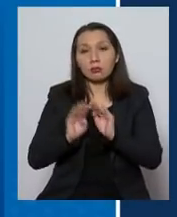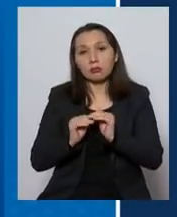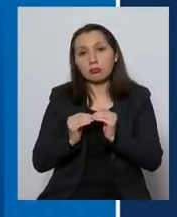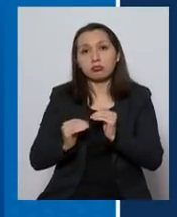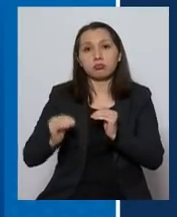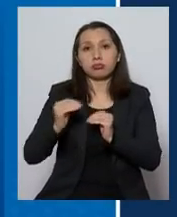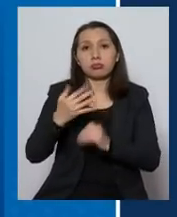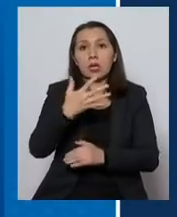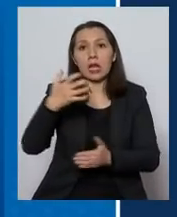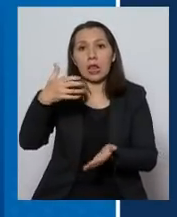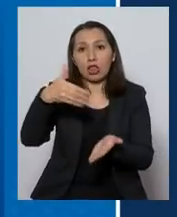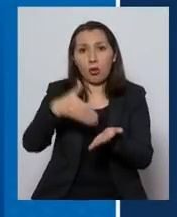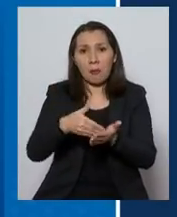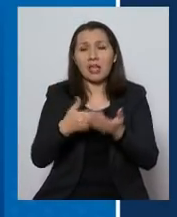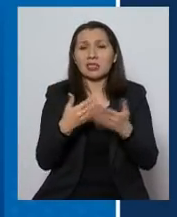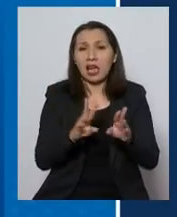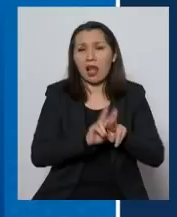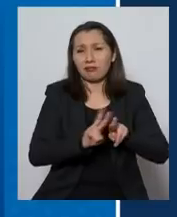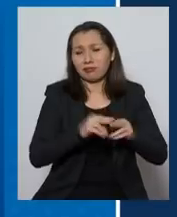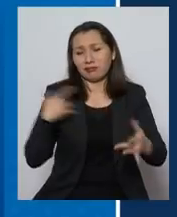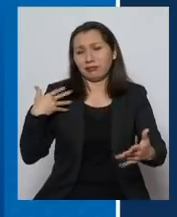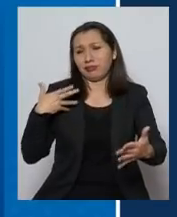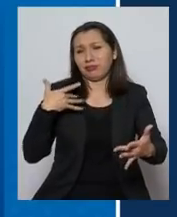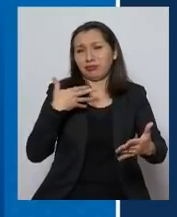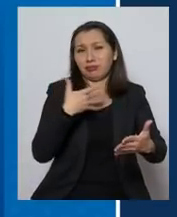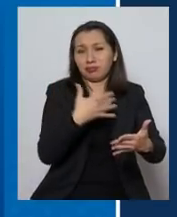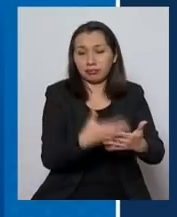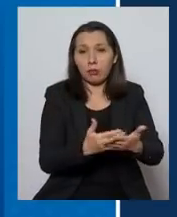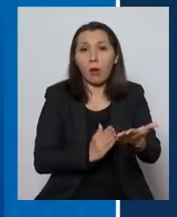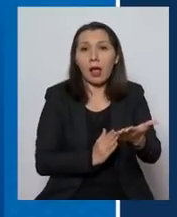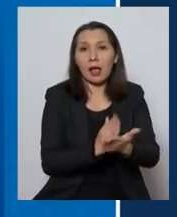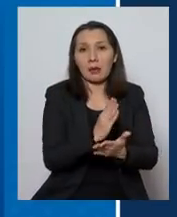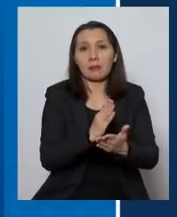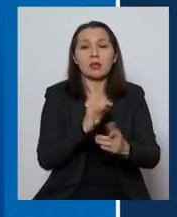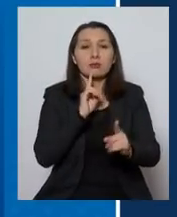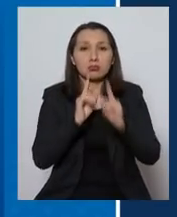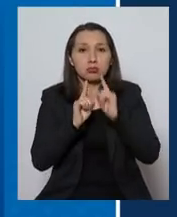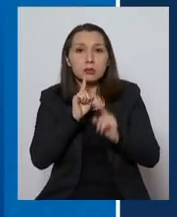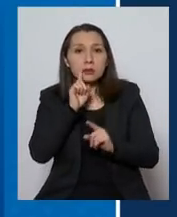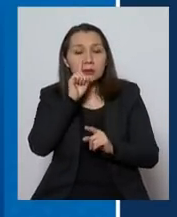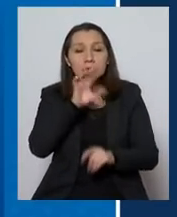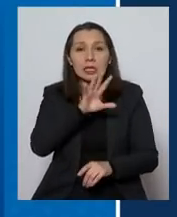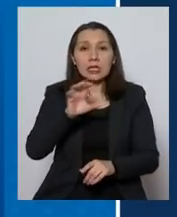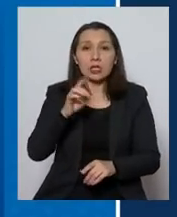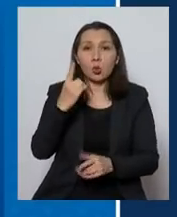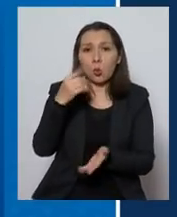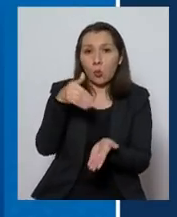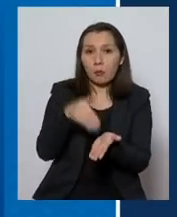superando ya los 500.000 exámenes realizados desde el comienzo, con